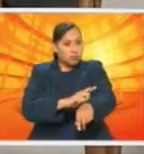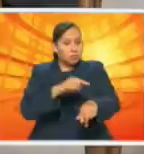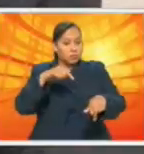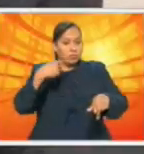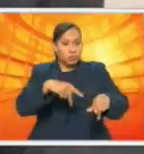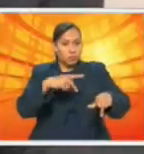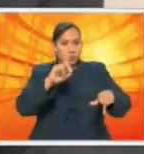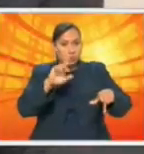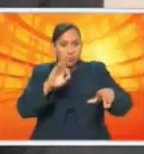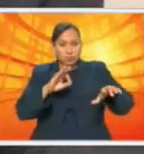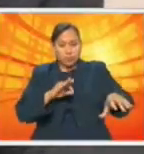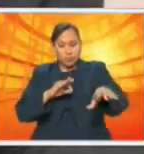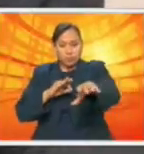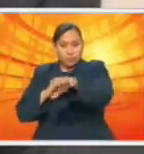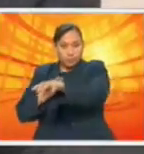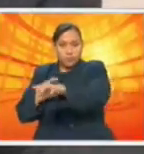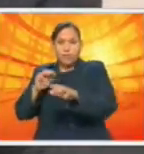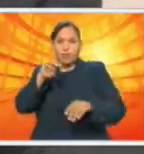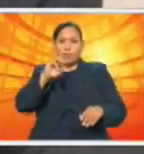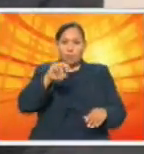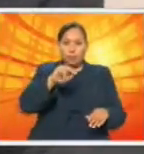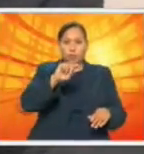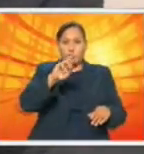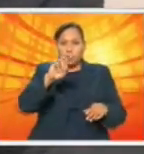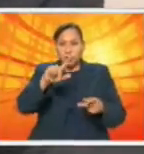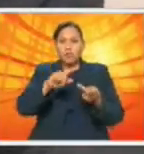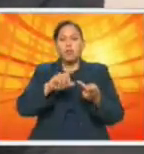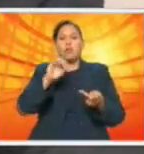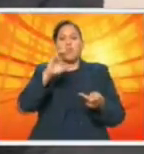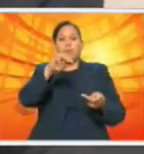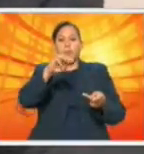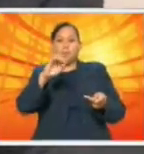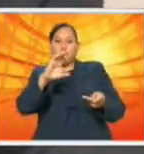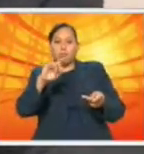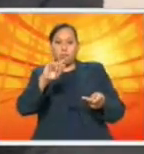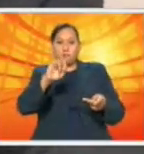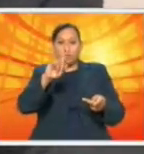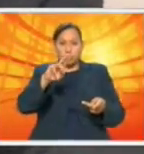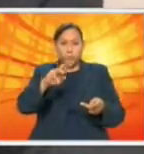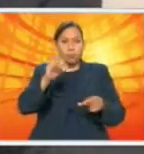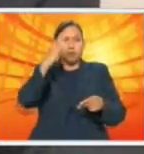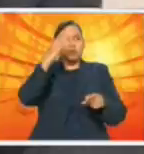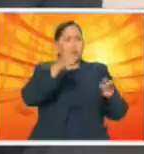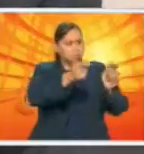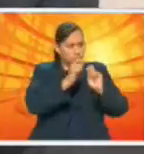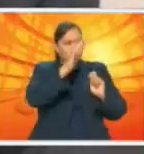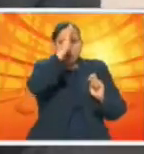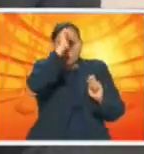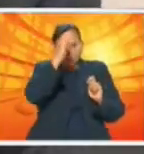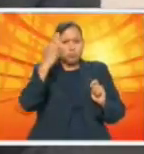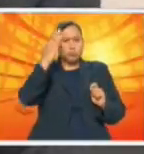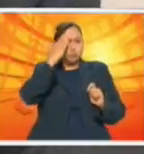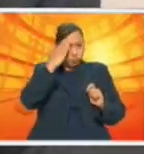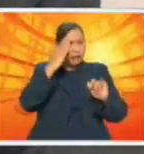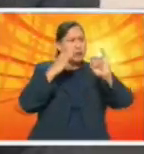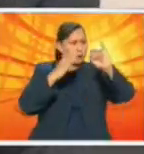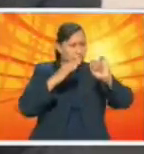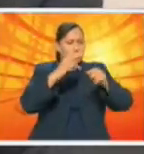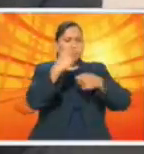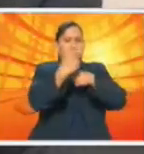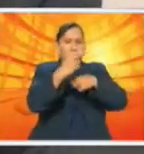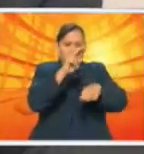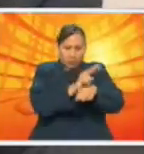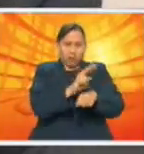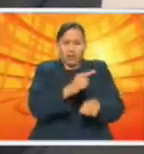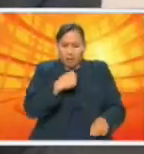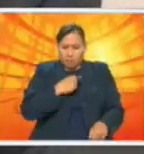DF, gente como Monreal o como Moctezuma, van a tomar el liderazgo y van a decir, bueno, sí, vamos a dejarnos vigilar